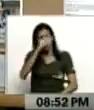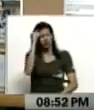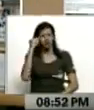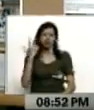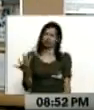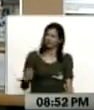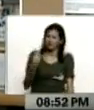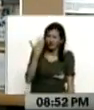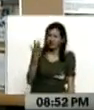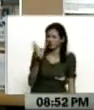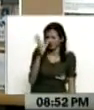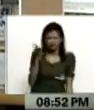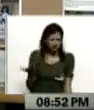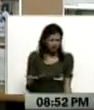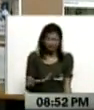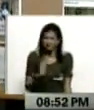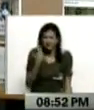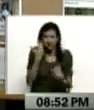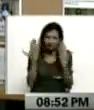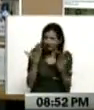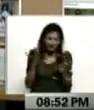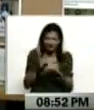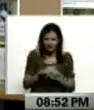se acuerda de ese programa que era bien